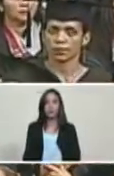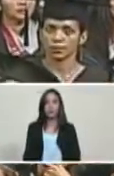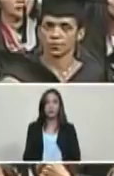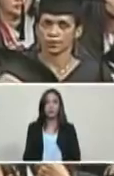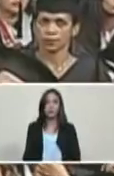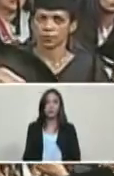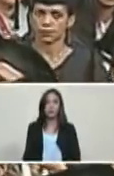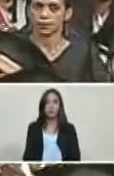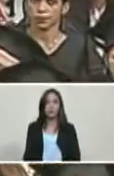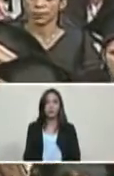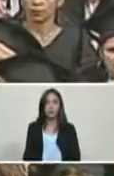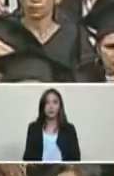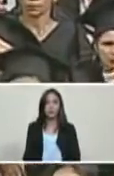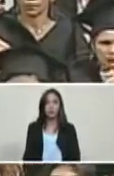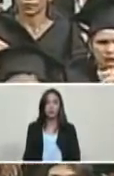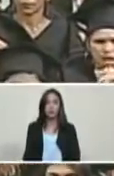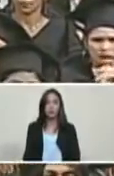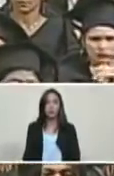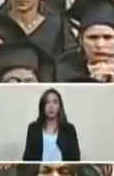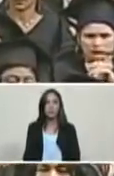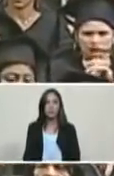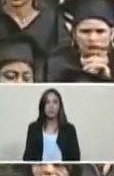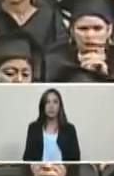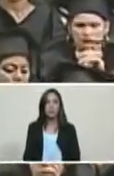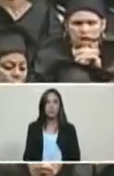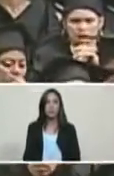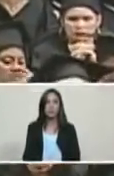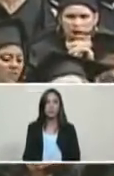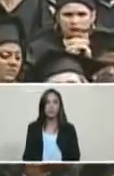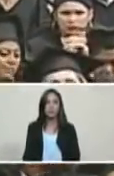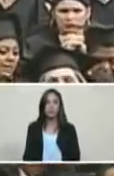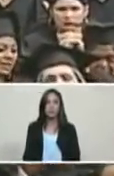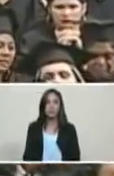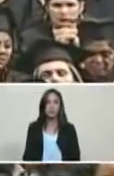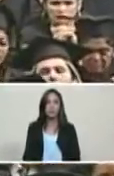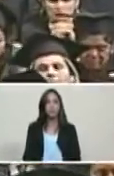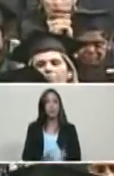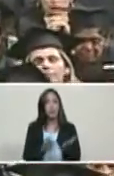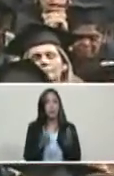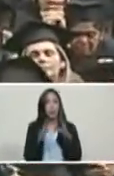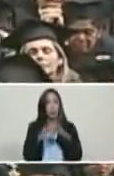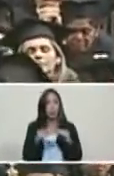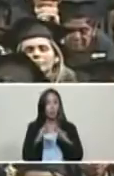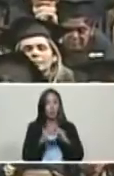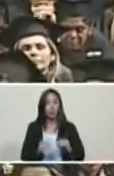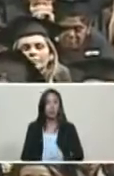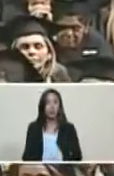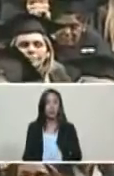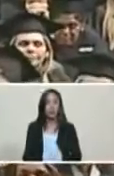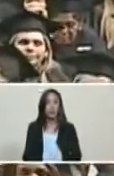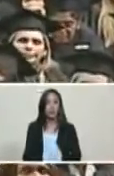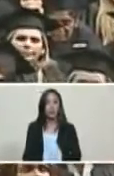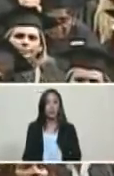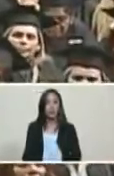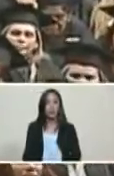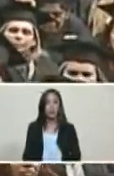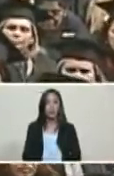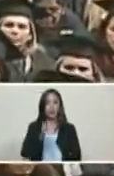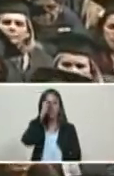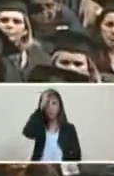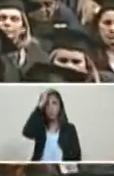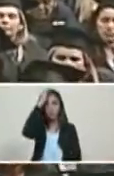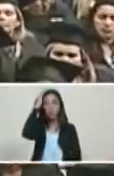En la creación y recreación de los saberes dirigidas a educadores en ejercicio profesional, ofreciendo inicialmente